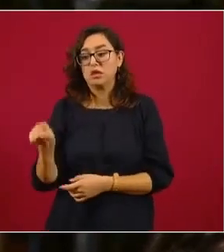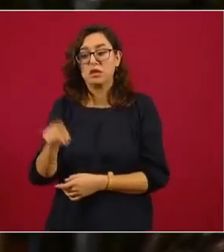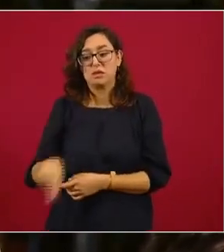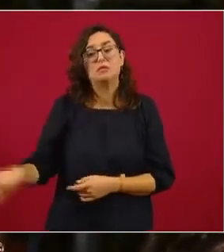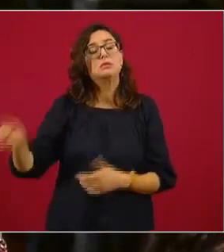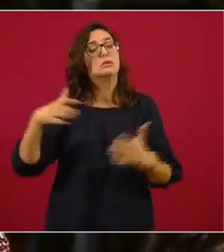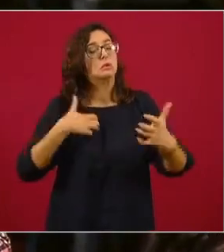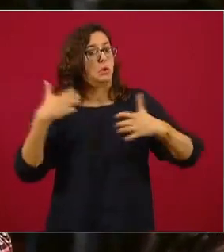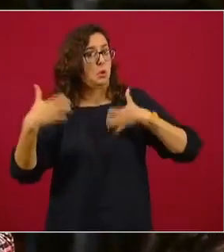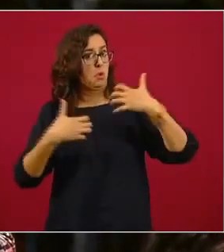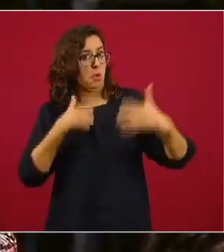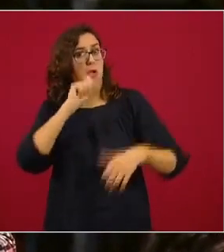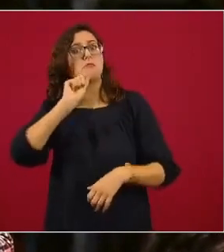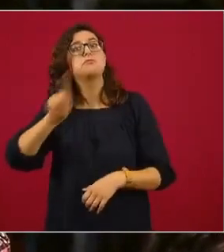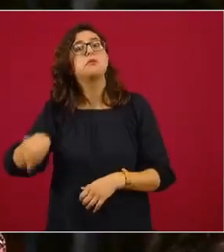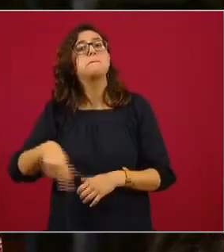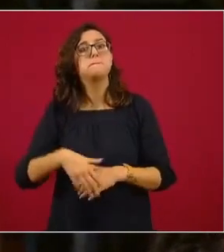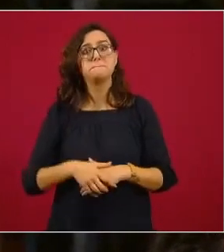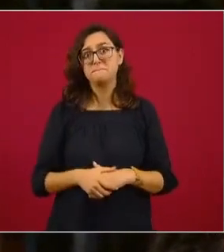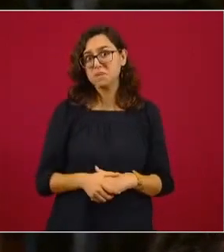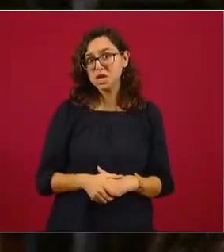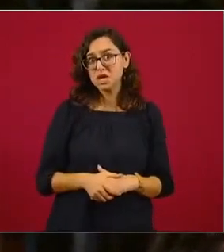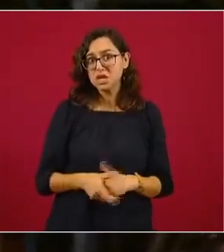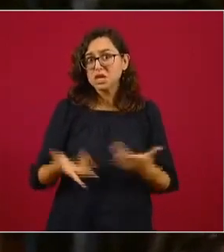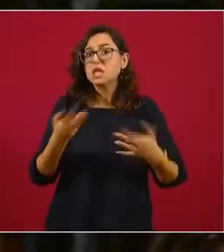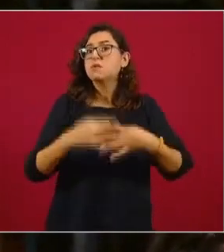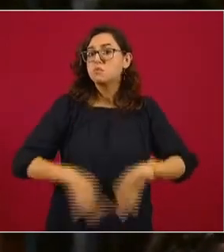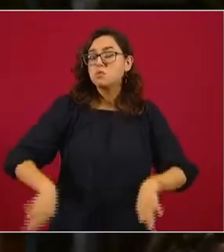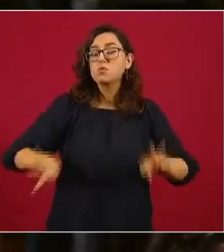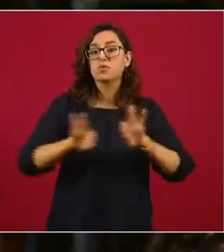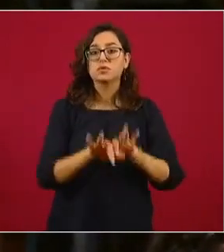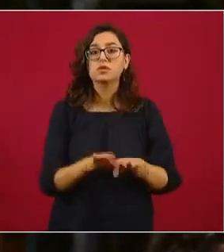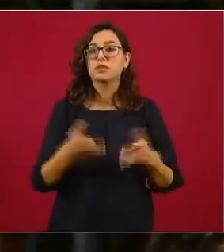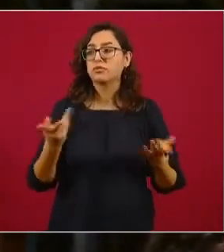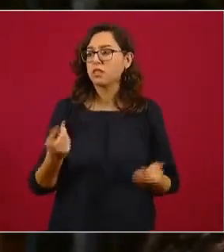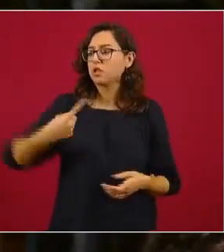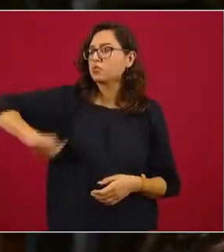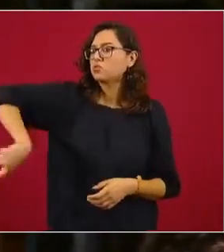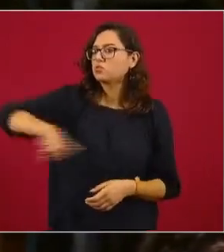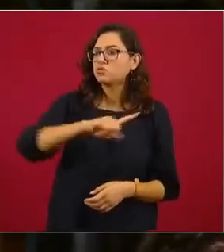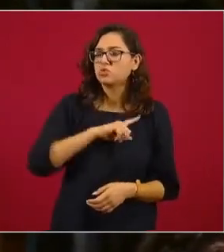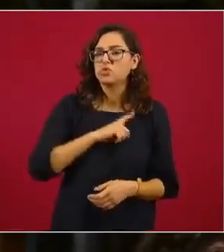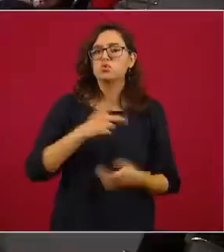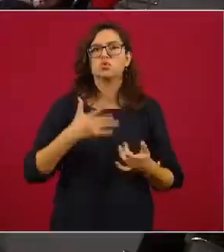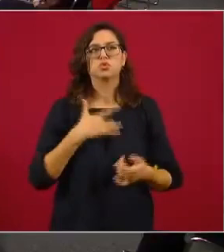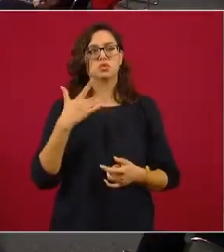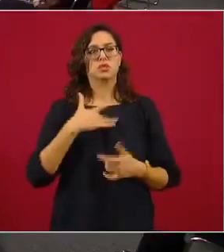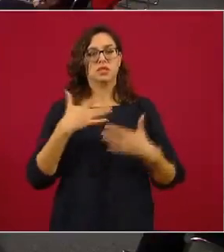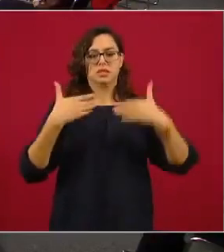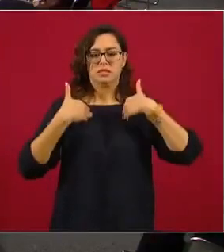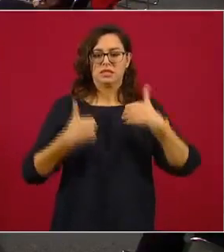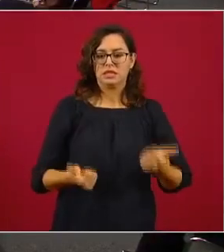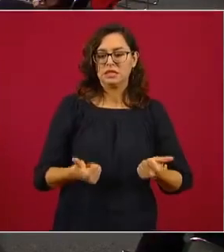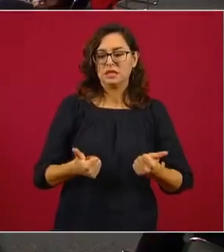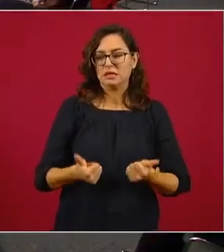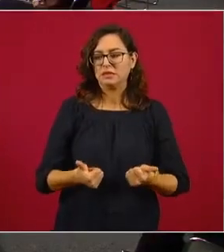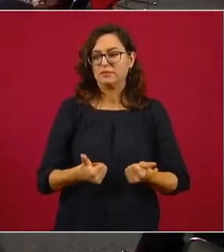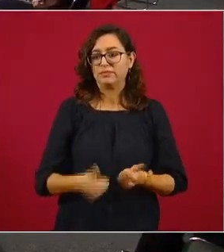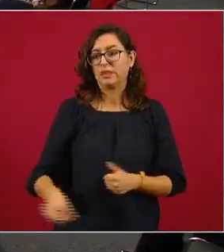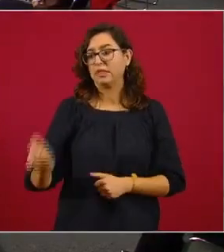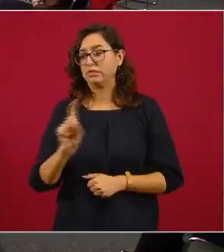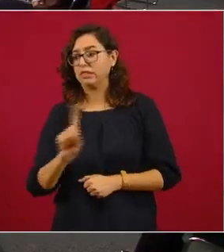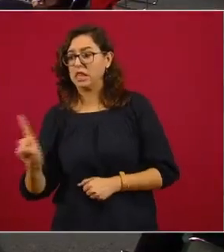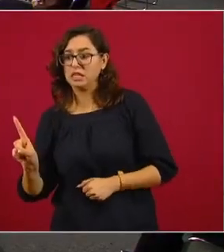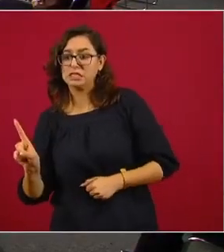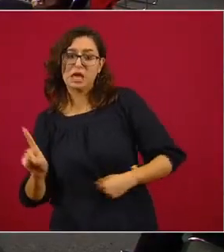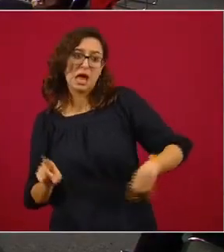muy brava. El mayor reto que tenemos la sociedad mexicana es entender que ni la derecha, ni el centro, ni la izquierda son